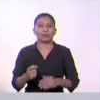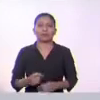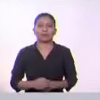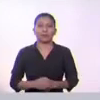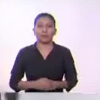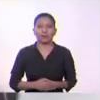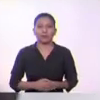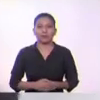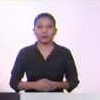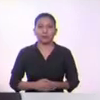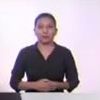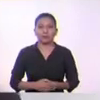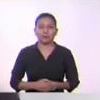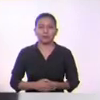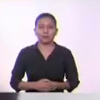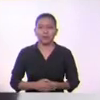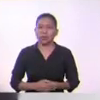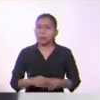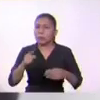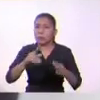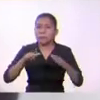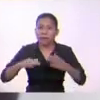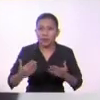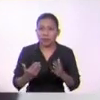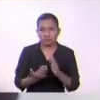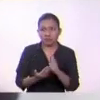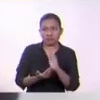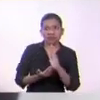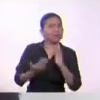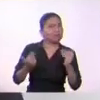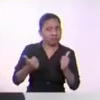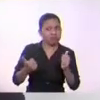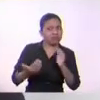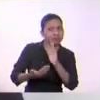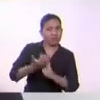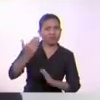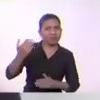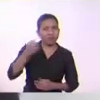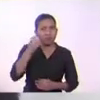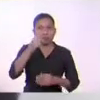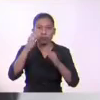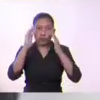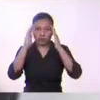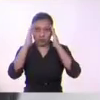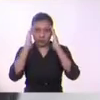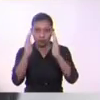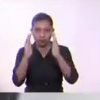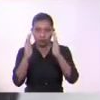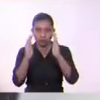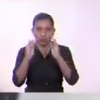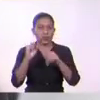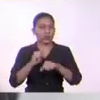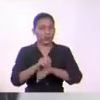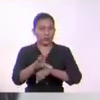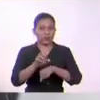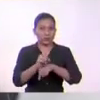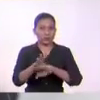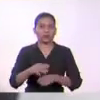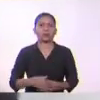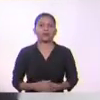entrevistados. Para que desarrolles bien tu entrevista, presta atención a las siguientes